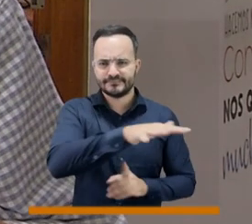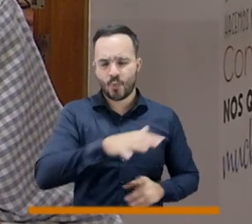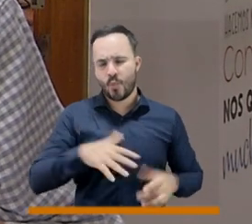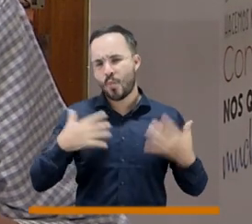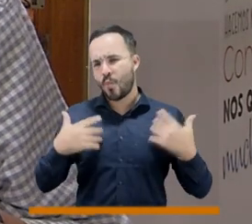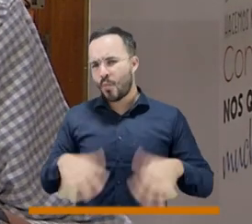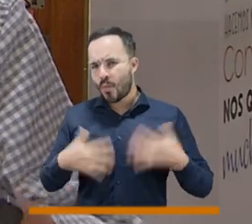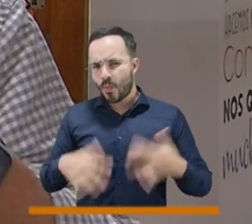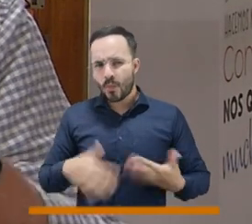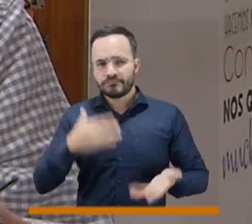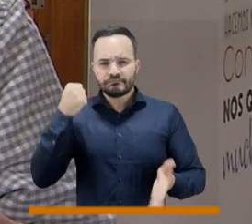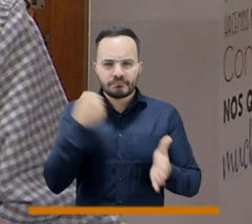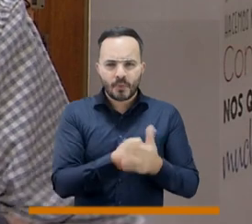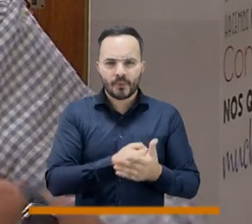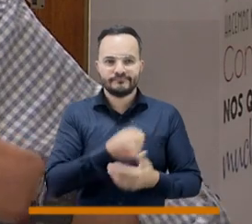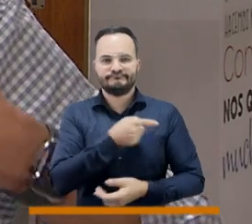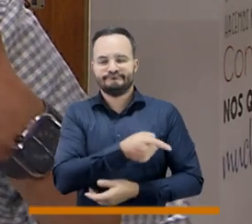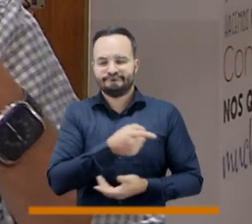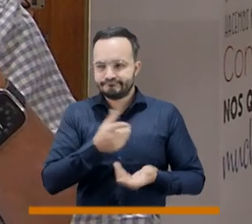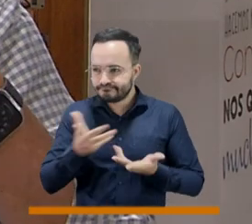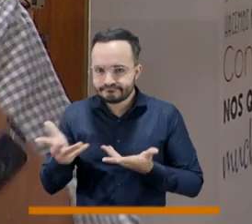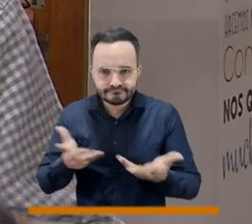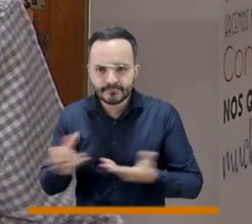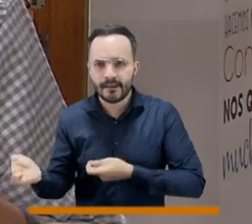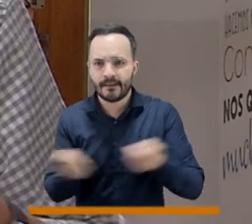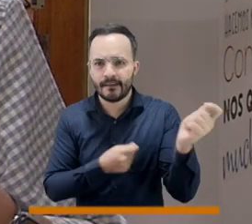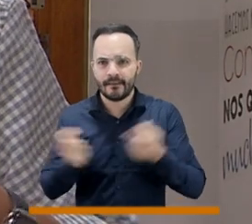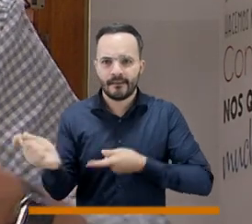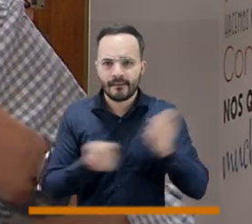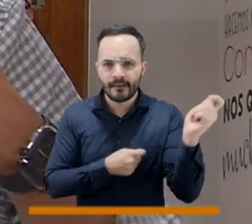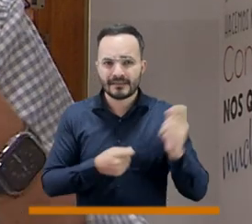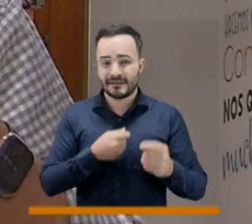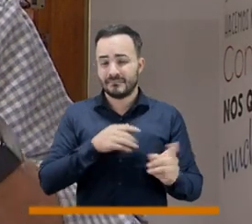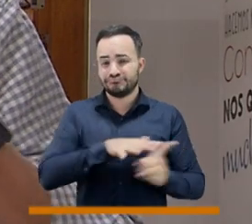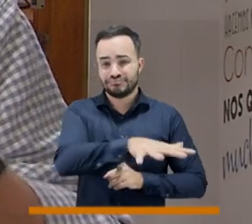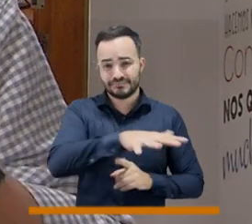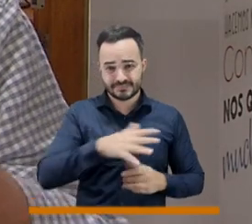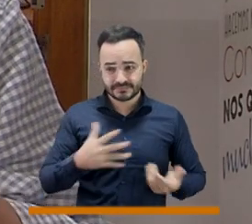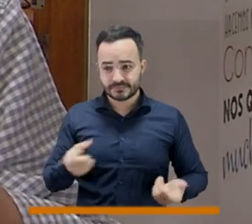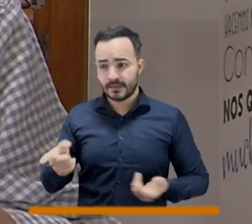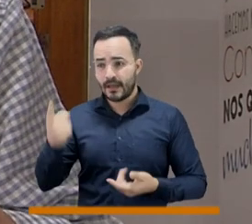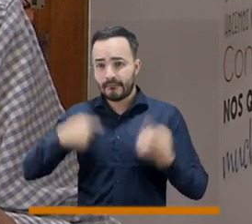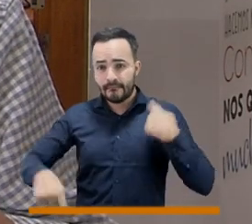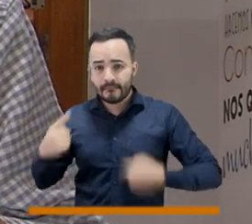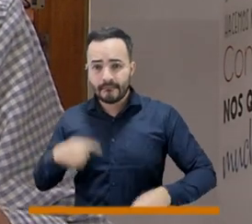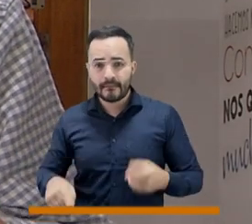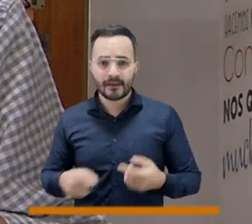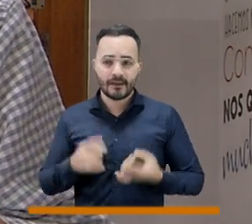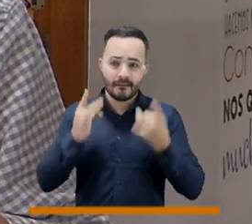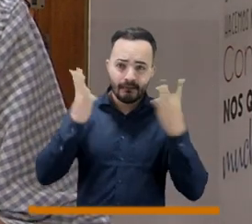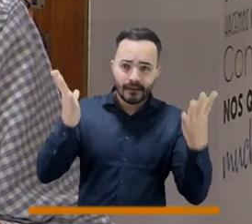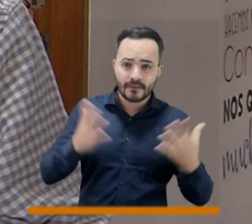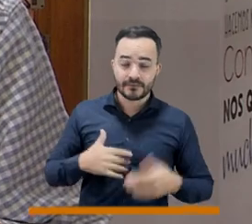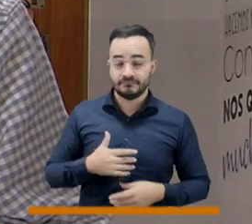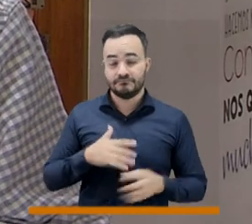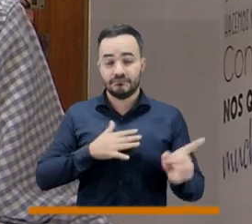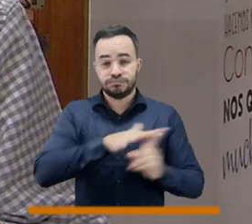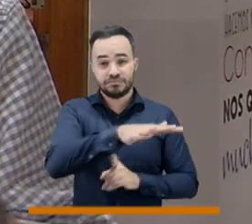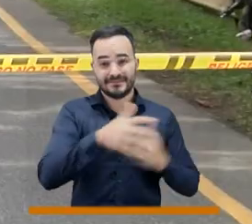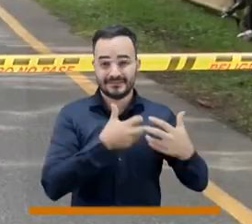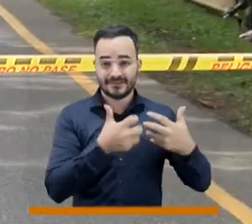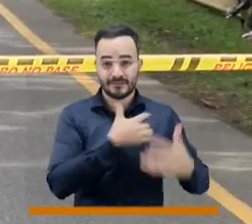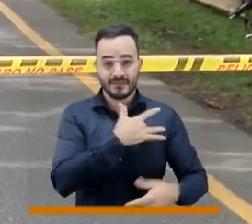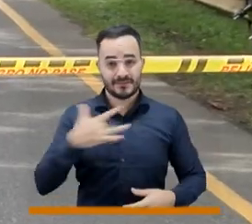accidente vial donde hay heridos, donde hay personas con traumas muy severas. Eso tiene unas consecuencias sobre el sistema de salud,